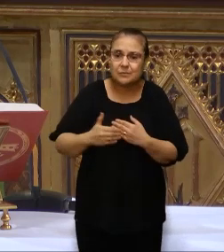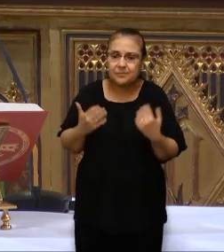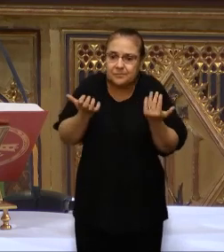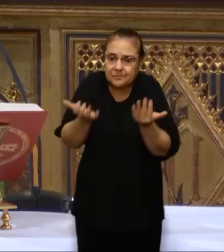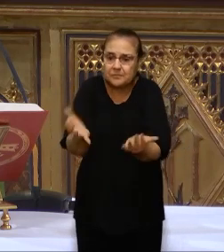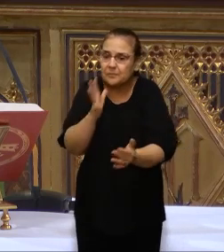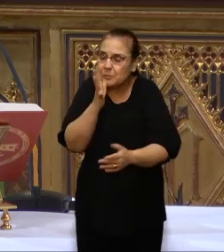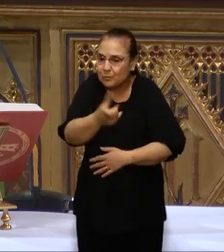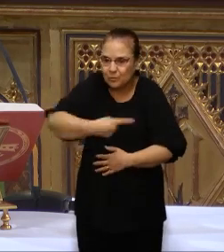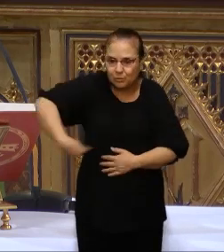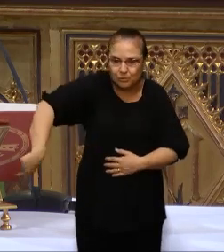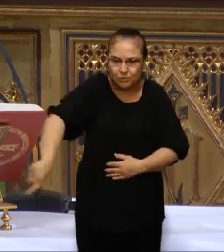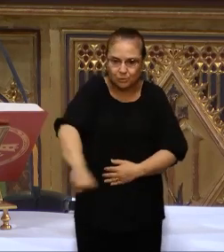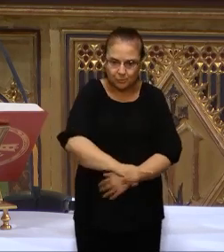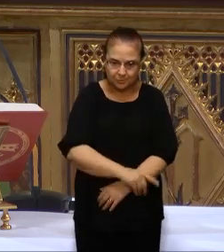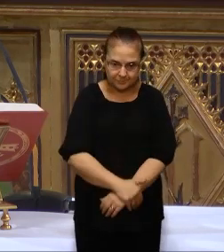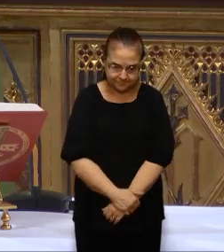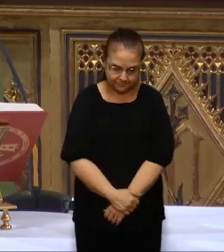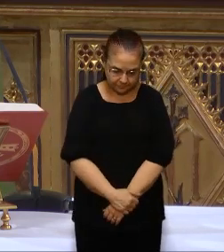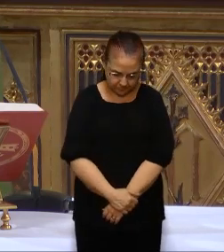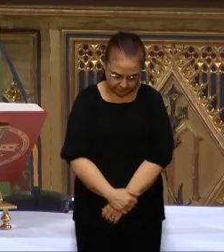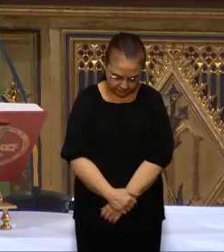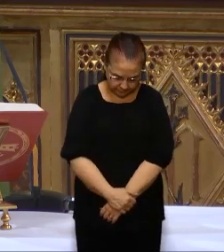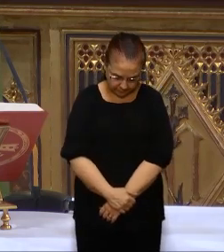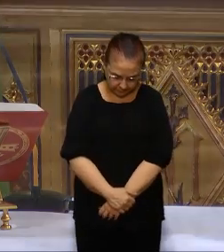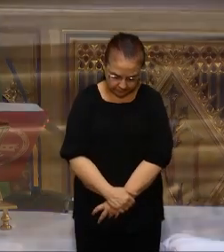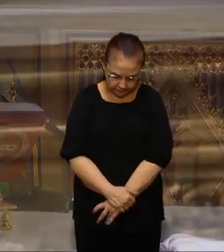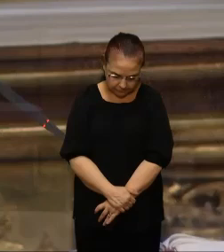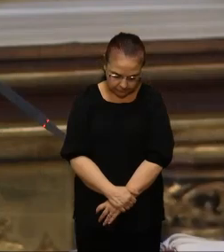será entregado por vosotros.